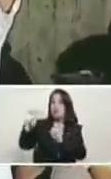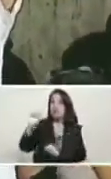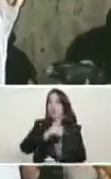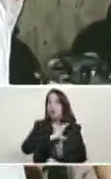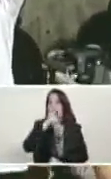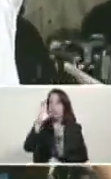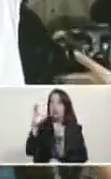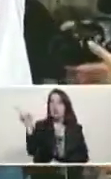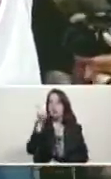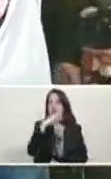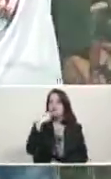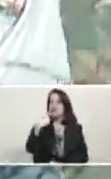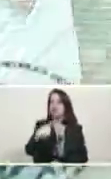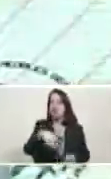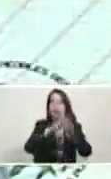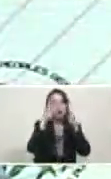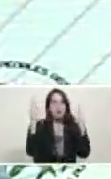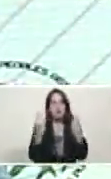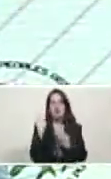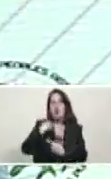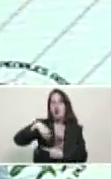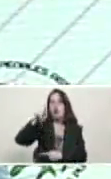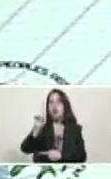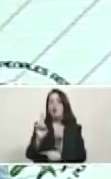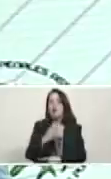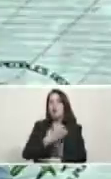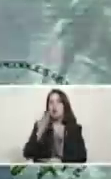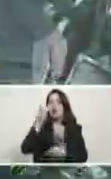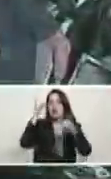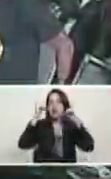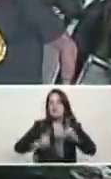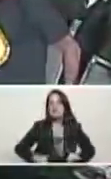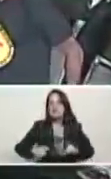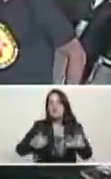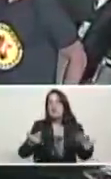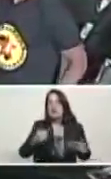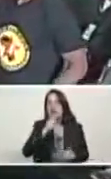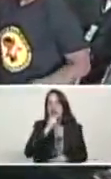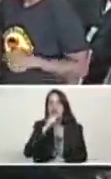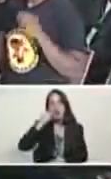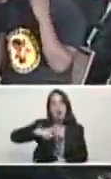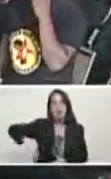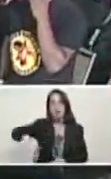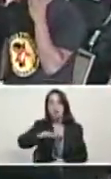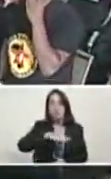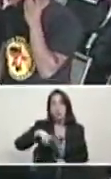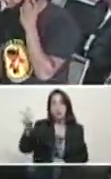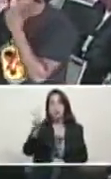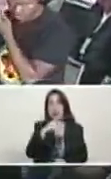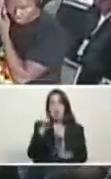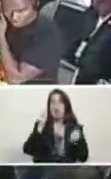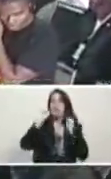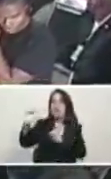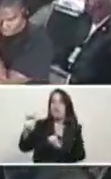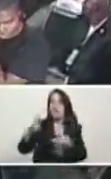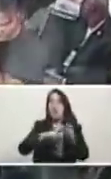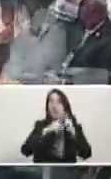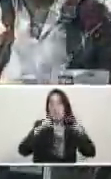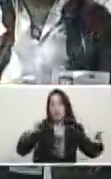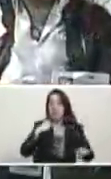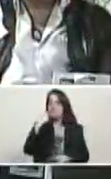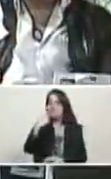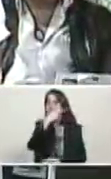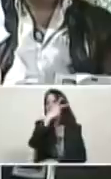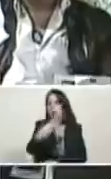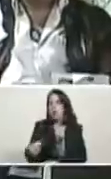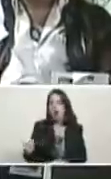mundo que lo único que puede auto determinar su destino el pueblo de venezuela defendemos la paz decimos no a la guerra